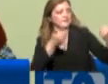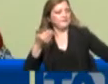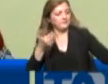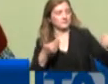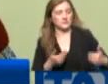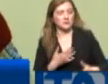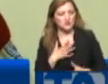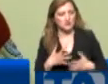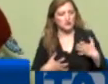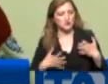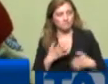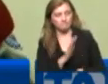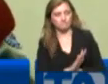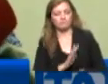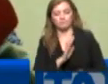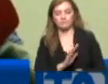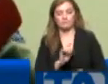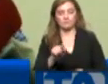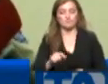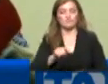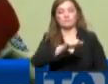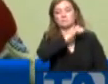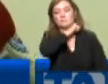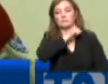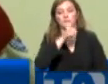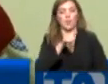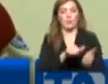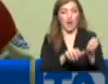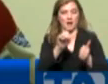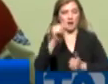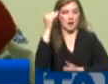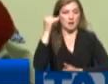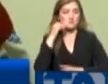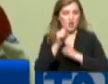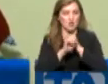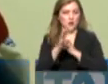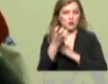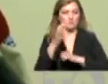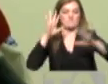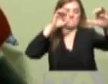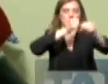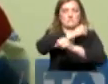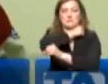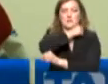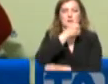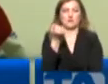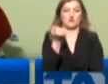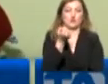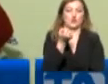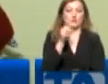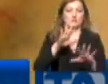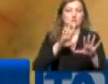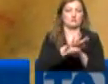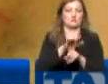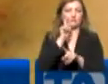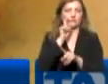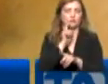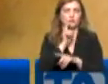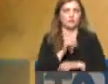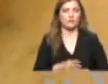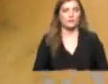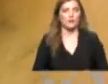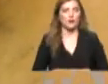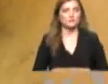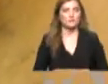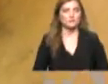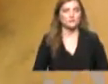procede a agarrarla por el cuello y amedrentarla con el cuchillo para posterior proceder a ejercer el acto que... Por este